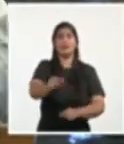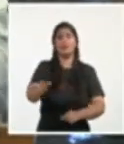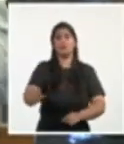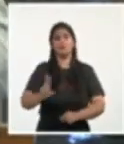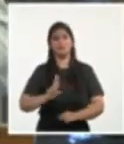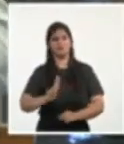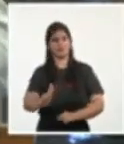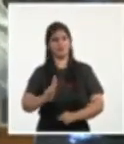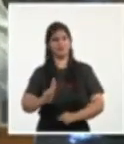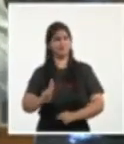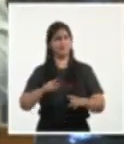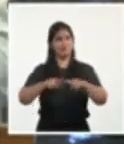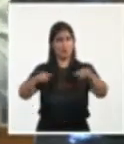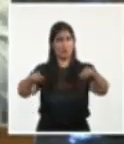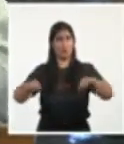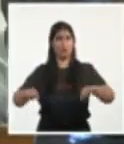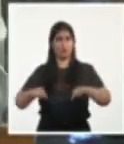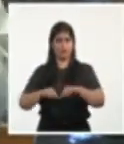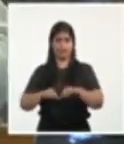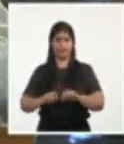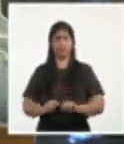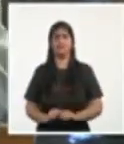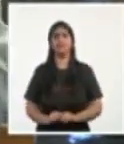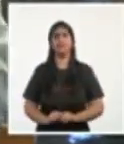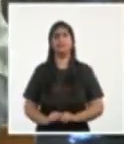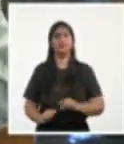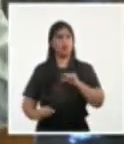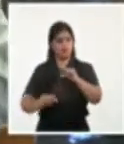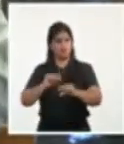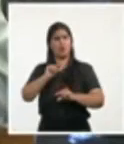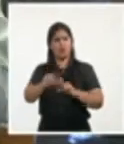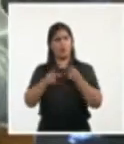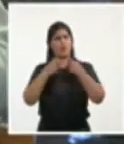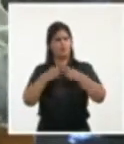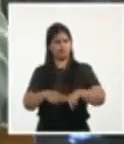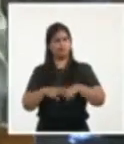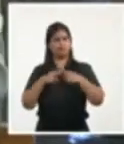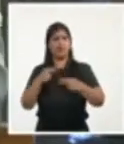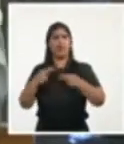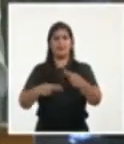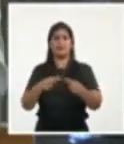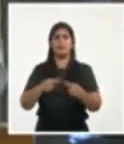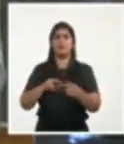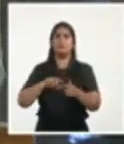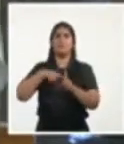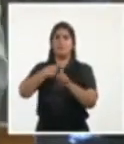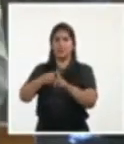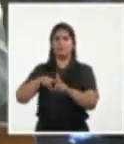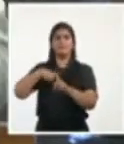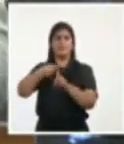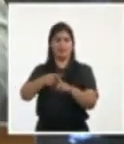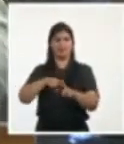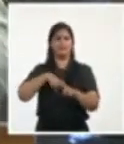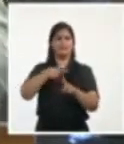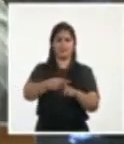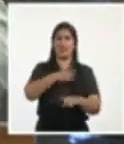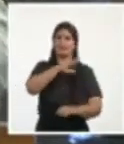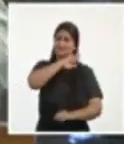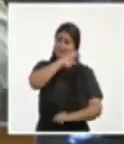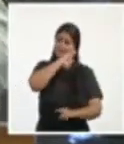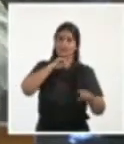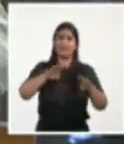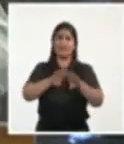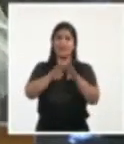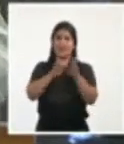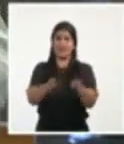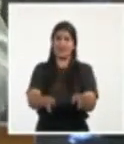para todas las personas que lo necesiten y seguimos buscando alternativas dentro de las restricciones financieras, dentro de las restricciones que nos genera el bloqueo para